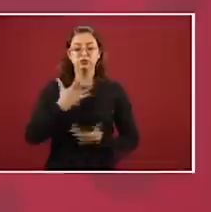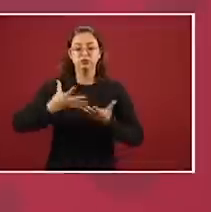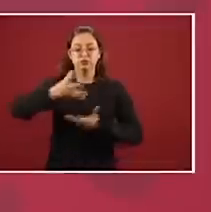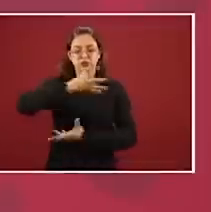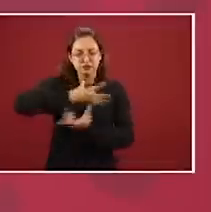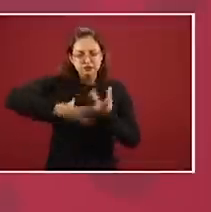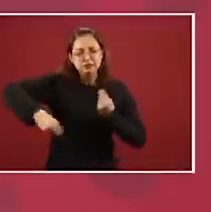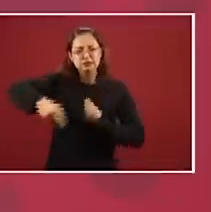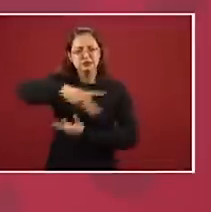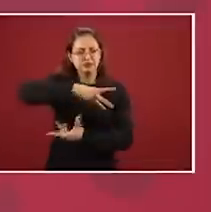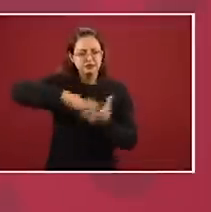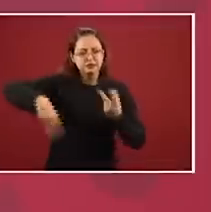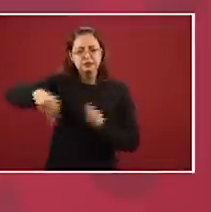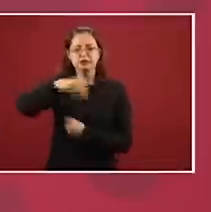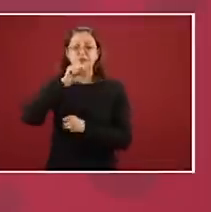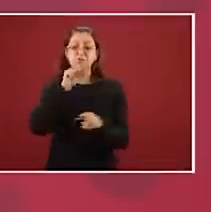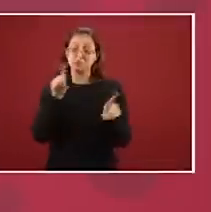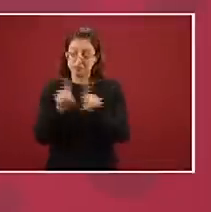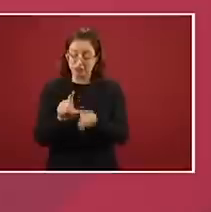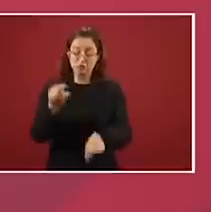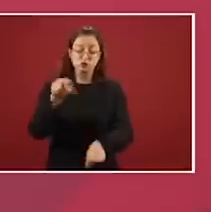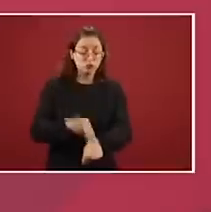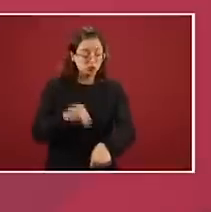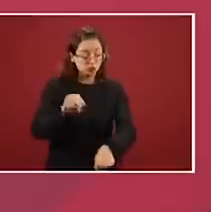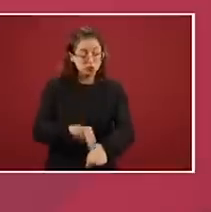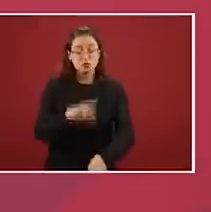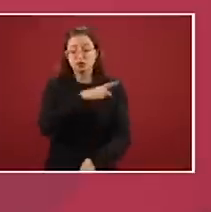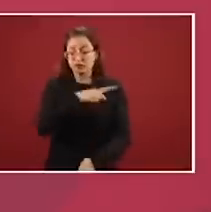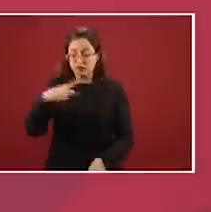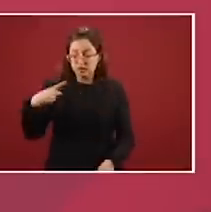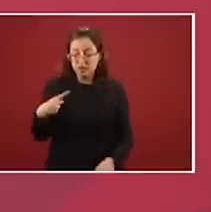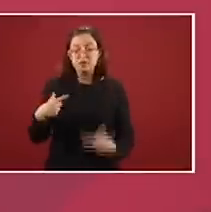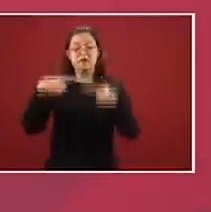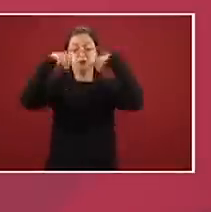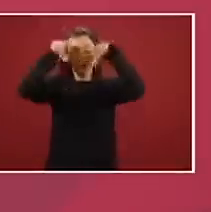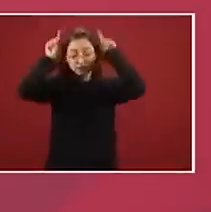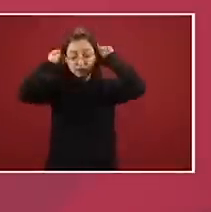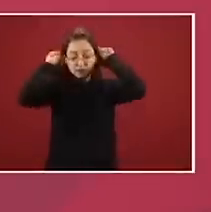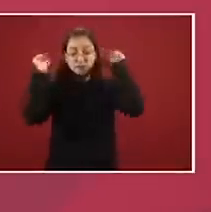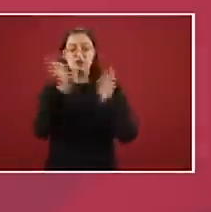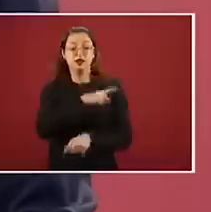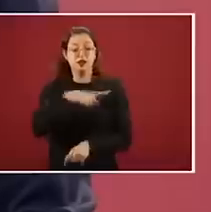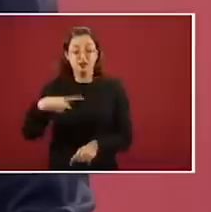todos, y los médicos y las enfermeras